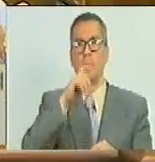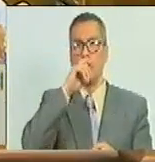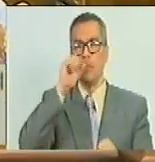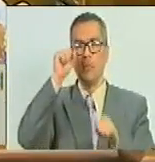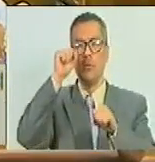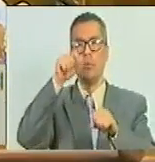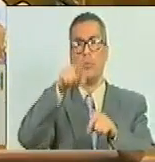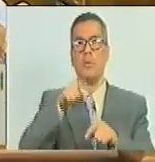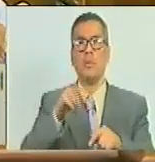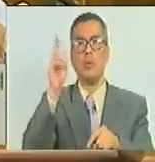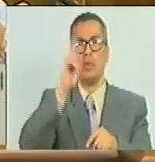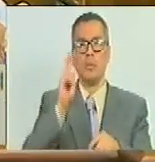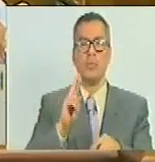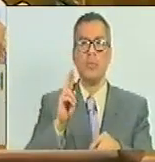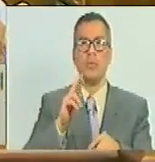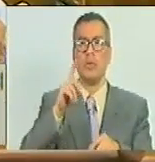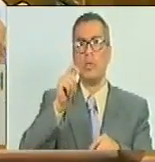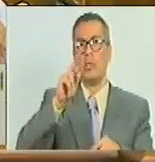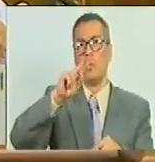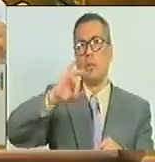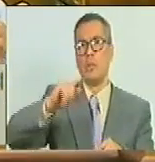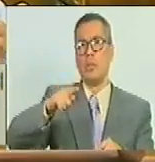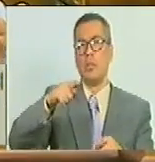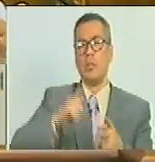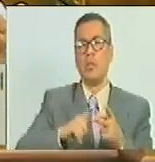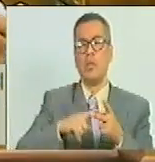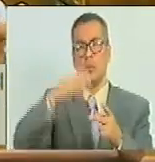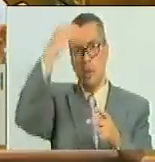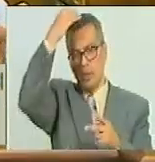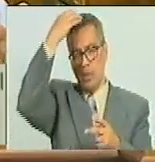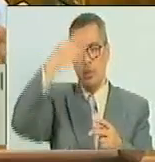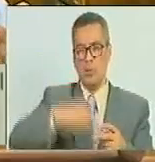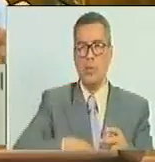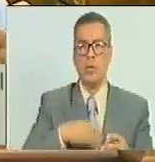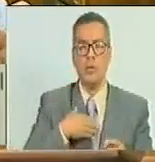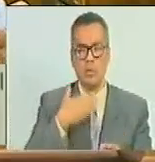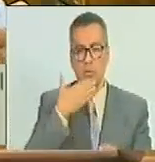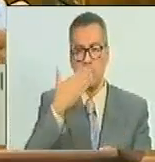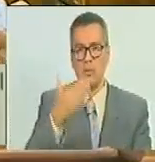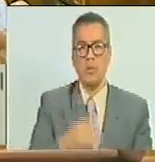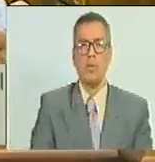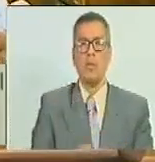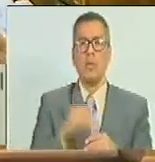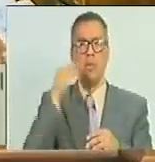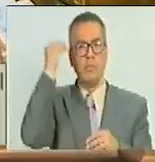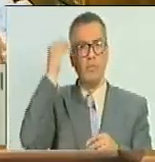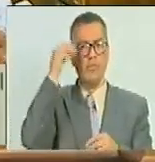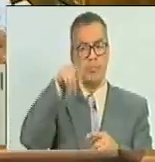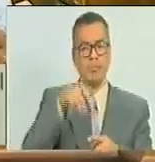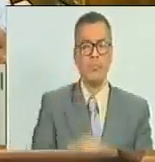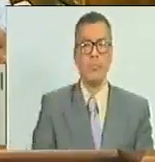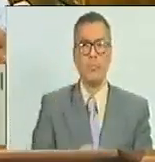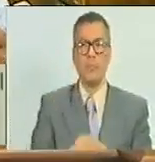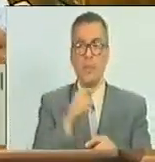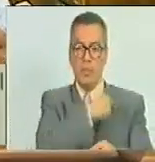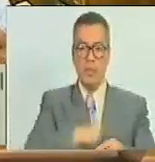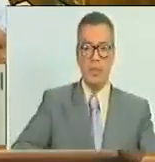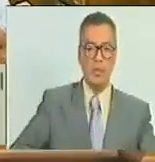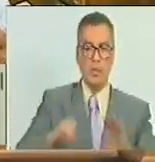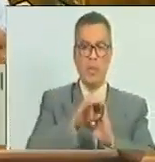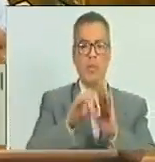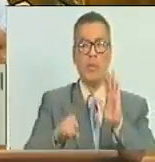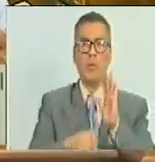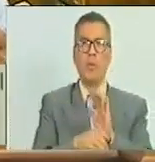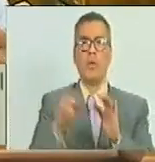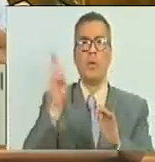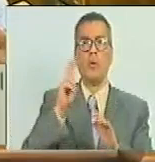Maduro Moros, a la República de Turquía y al Reino de Arabia Saudita. Considerando que el presidente